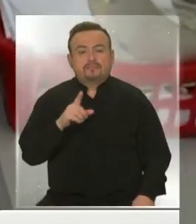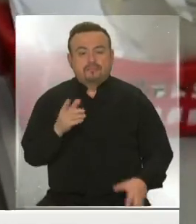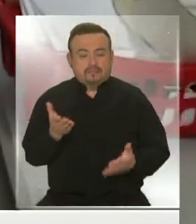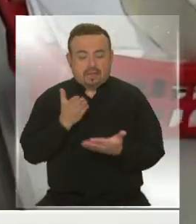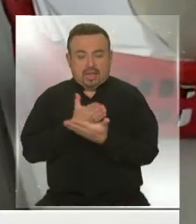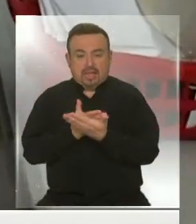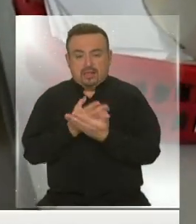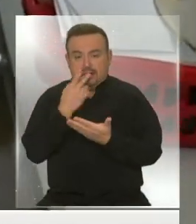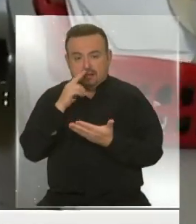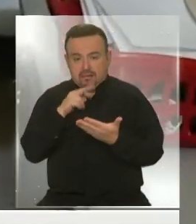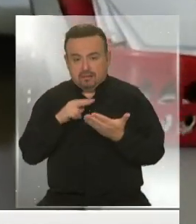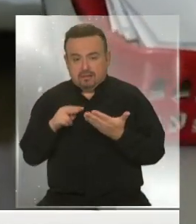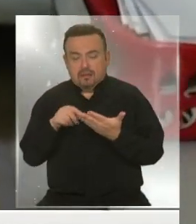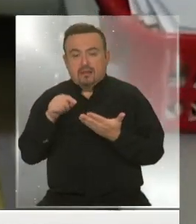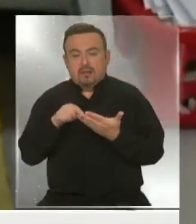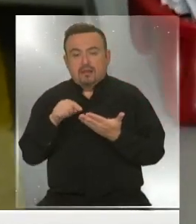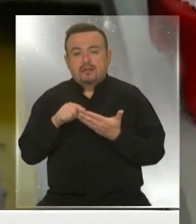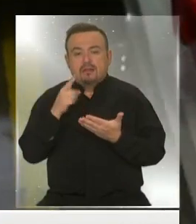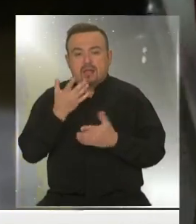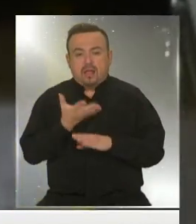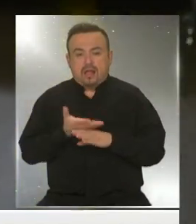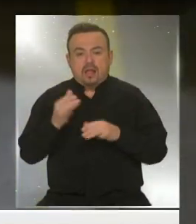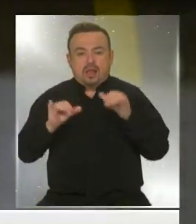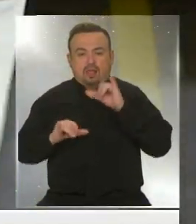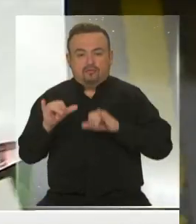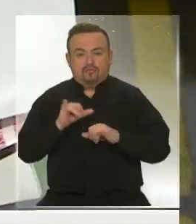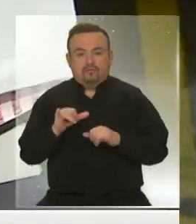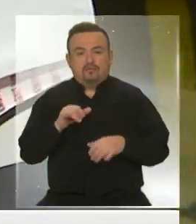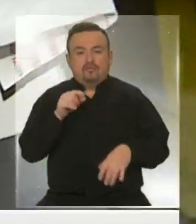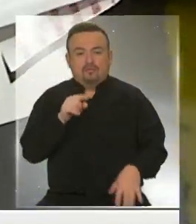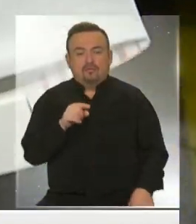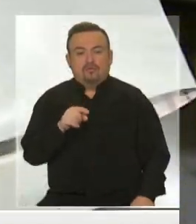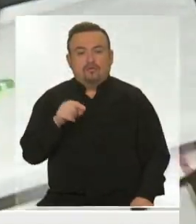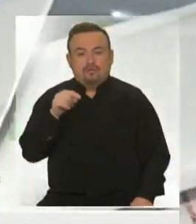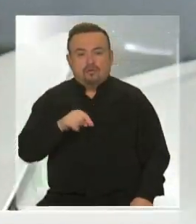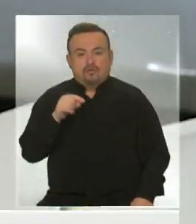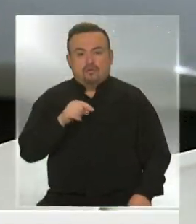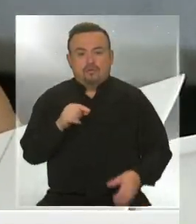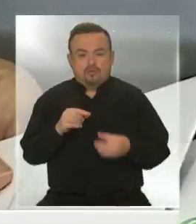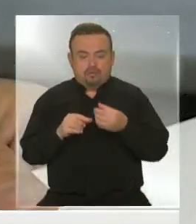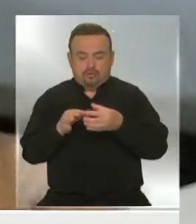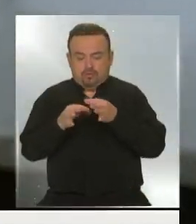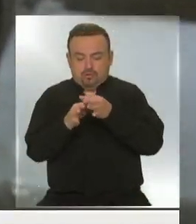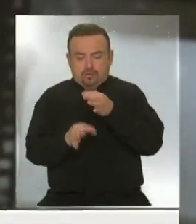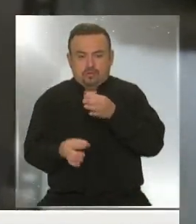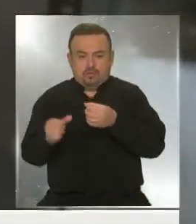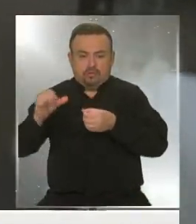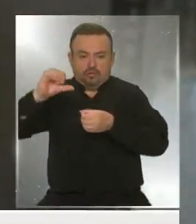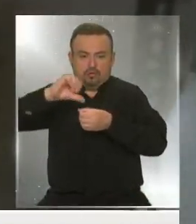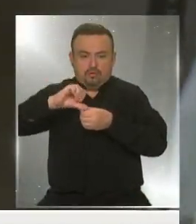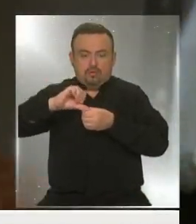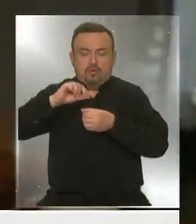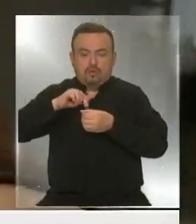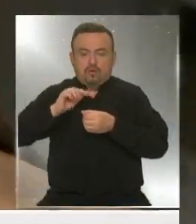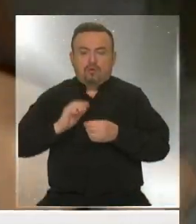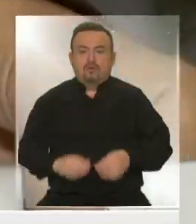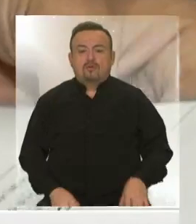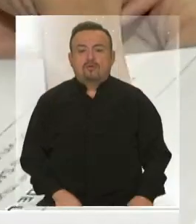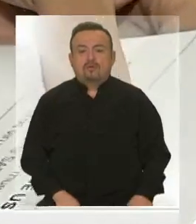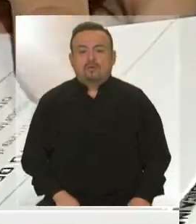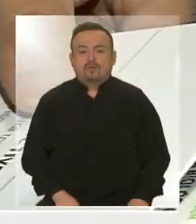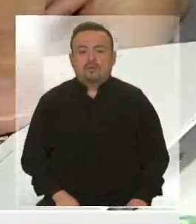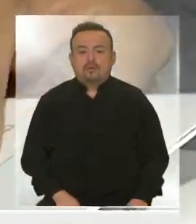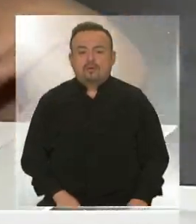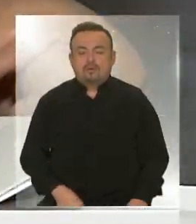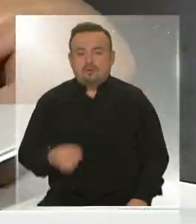donde no están viendo todavía, ahí está el laboratorio donde estamos haciendo el llenado de los tubos en esterilización. Bueno,